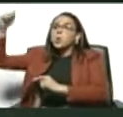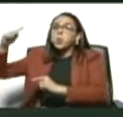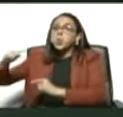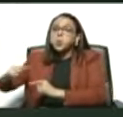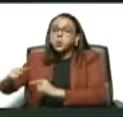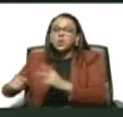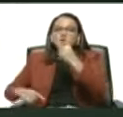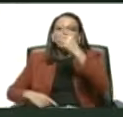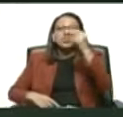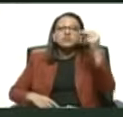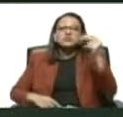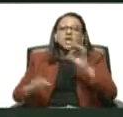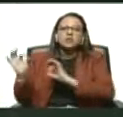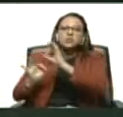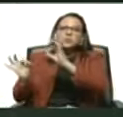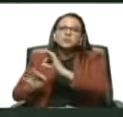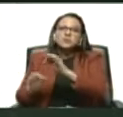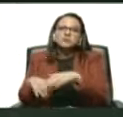279%.